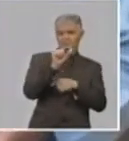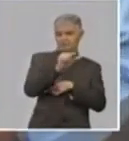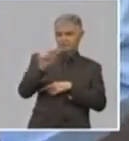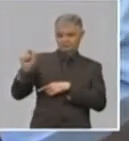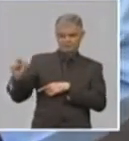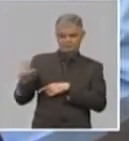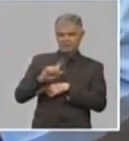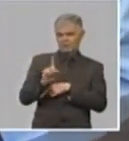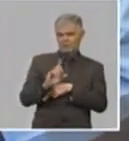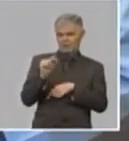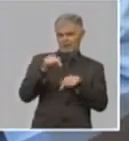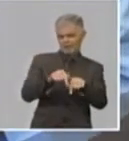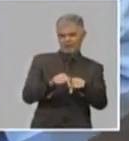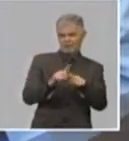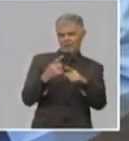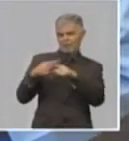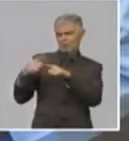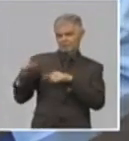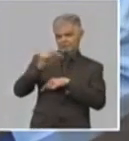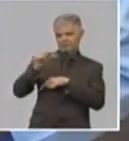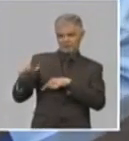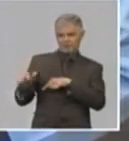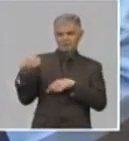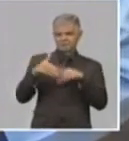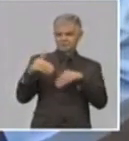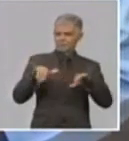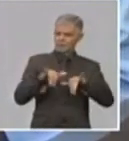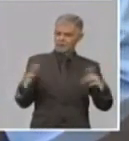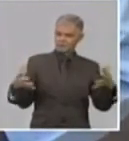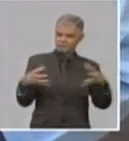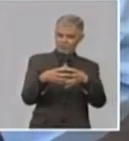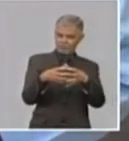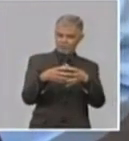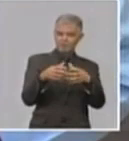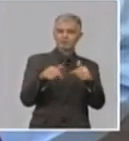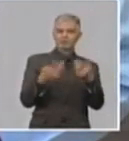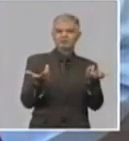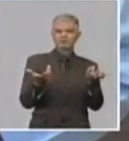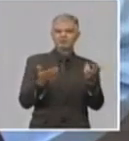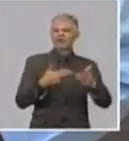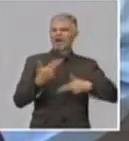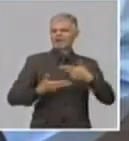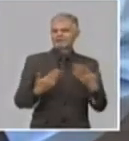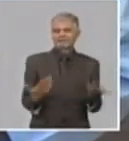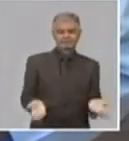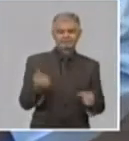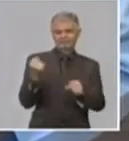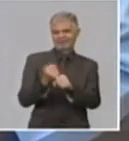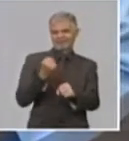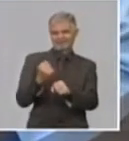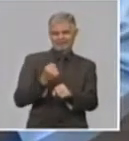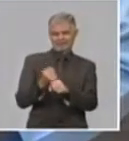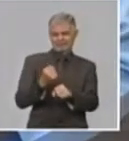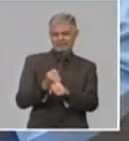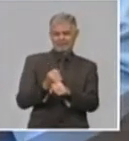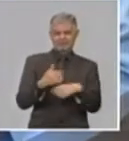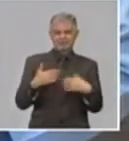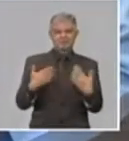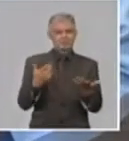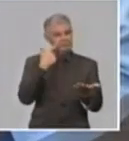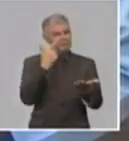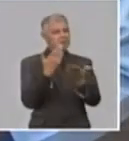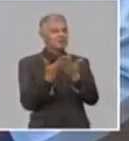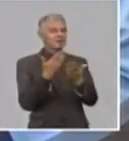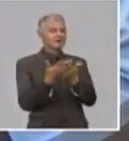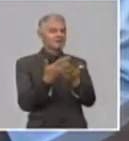y otros compañeros que no están aquí en este momento, nos encontramos trabajando en